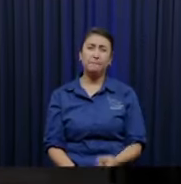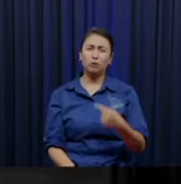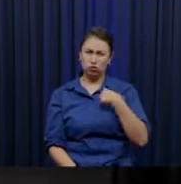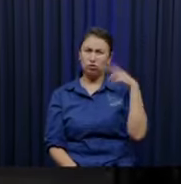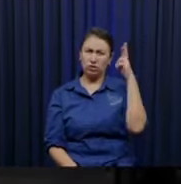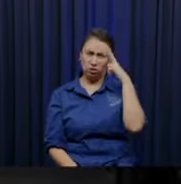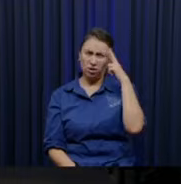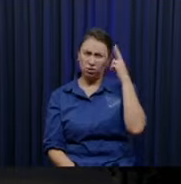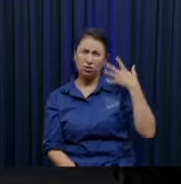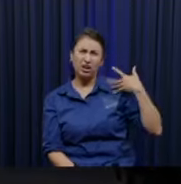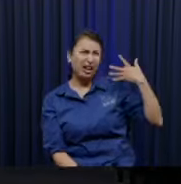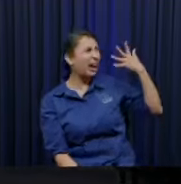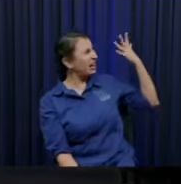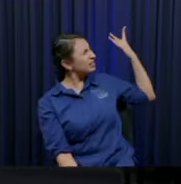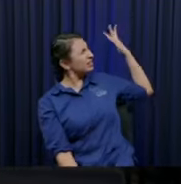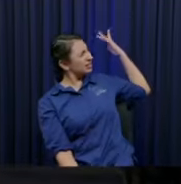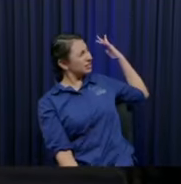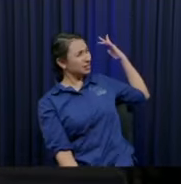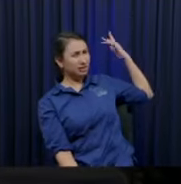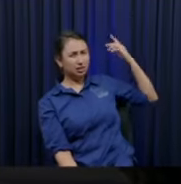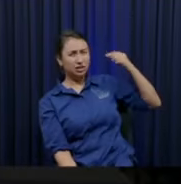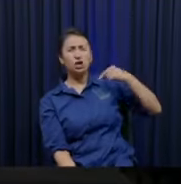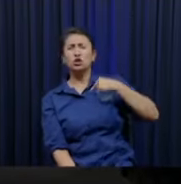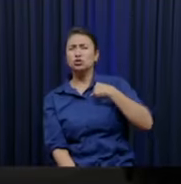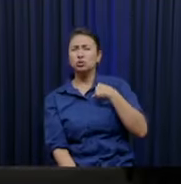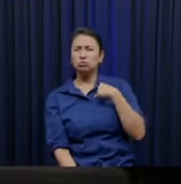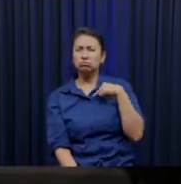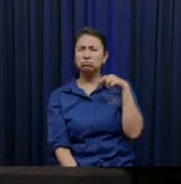evangélicas, ¿verdad? Pero así todas.